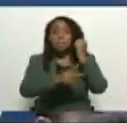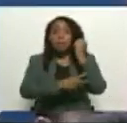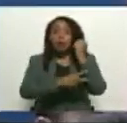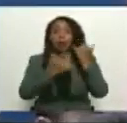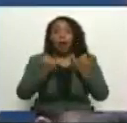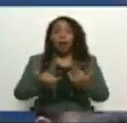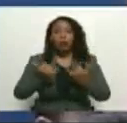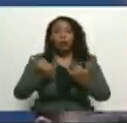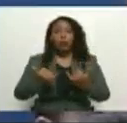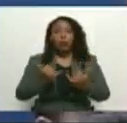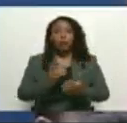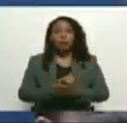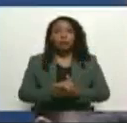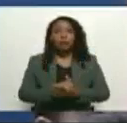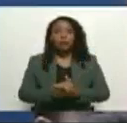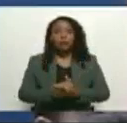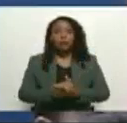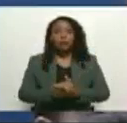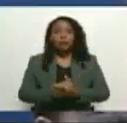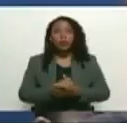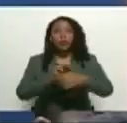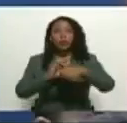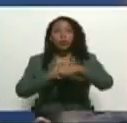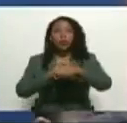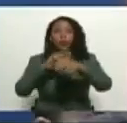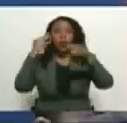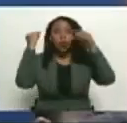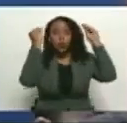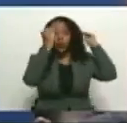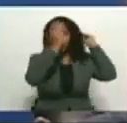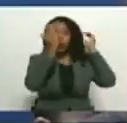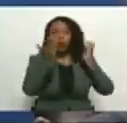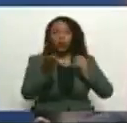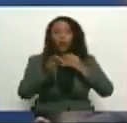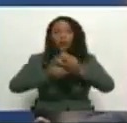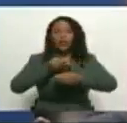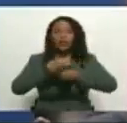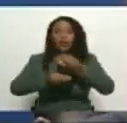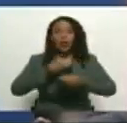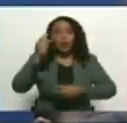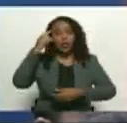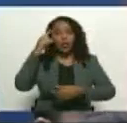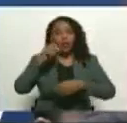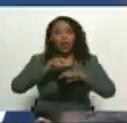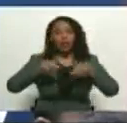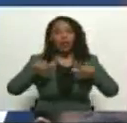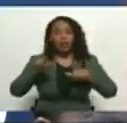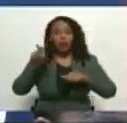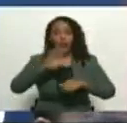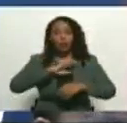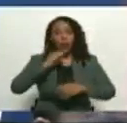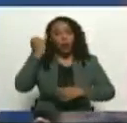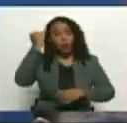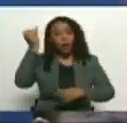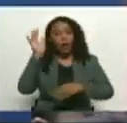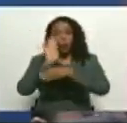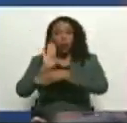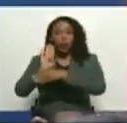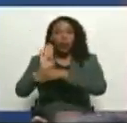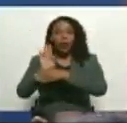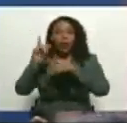Calderas, José Gregorio, doctor José Gregorio Hernández, que fue creado el día de la Pachamama por su persona, es... proteger al oso.